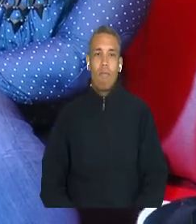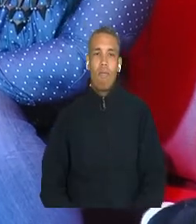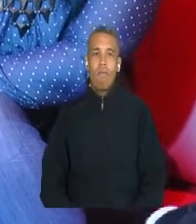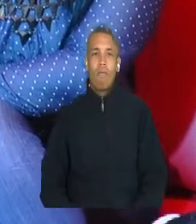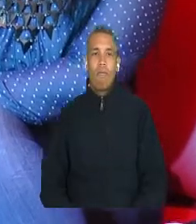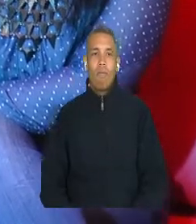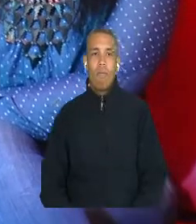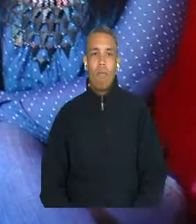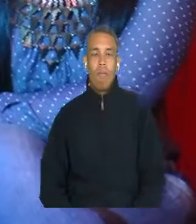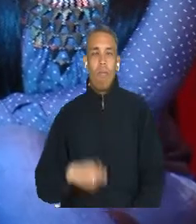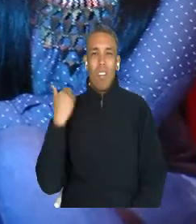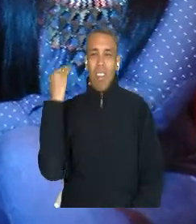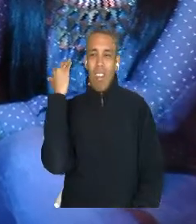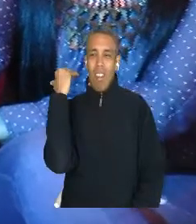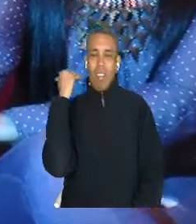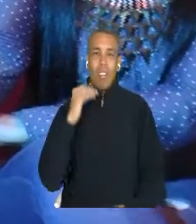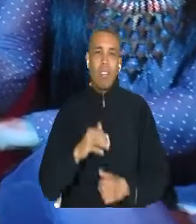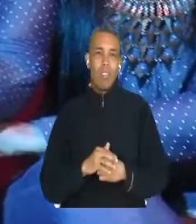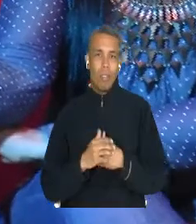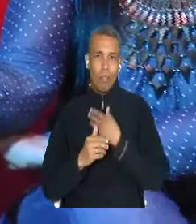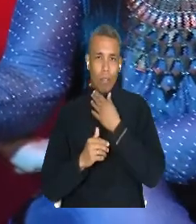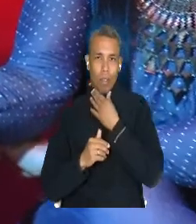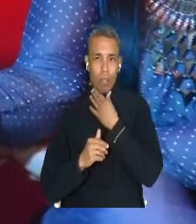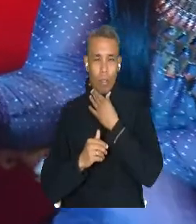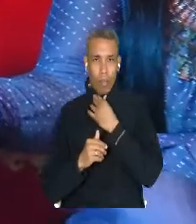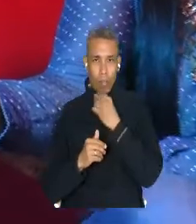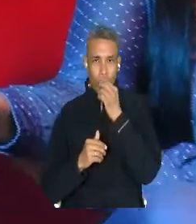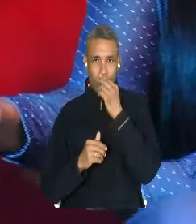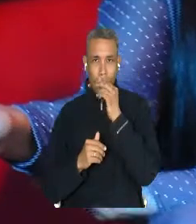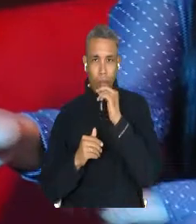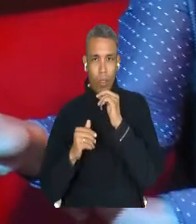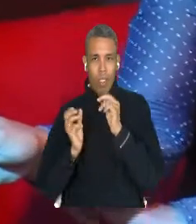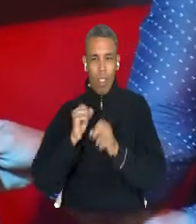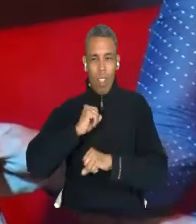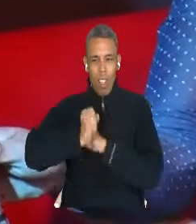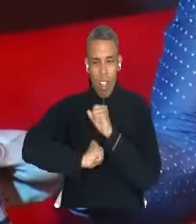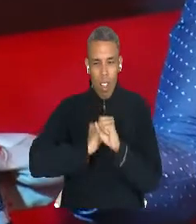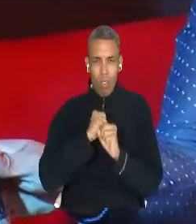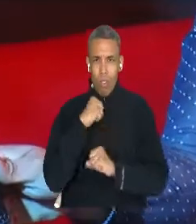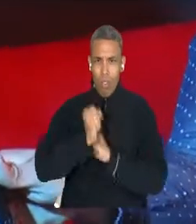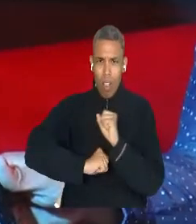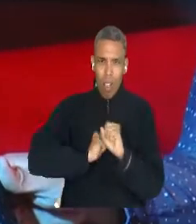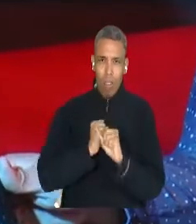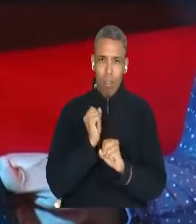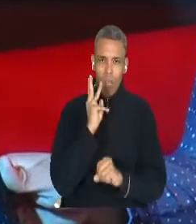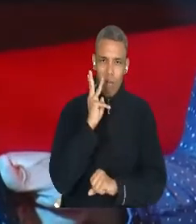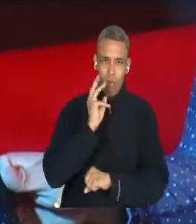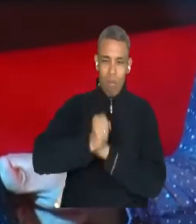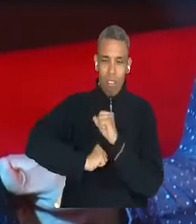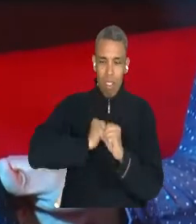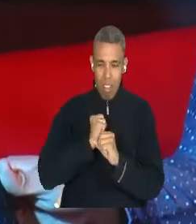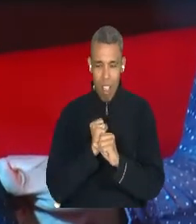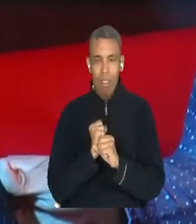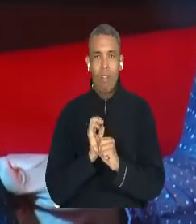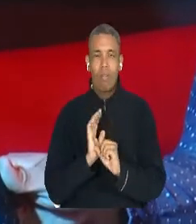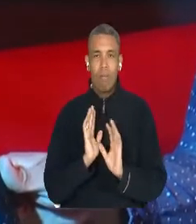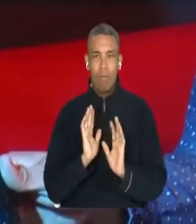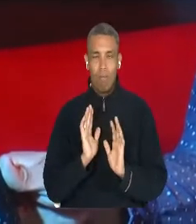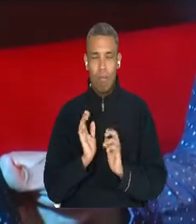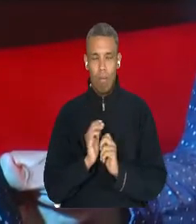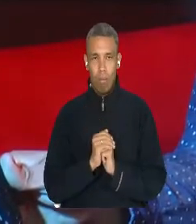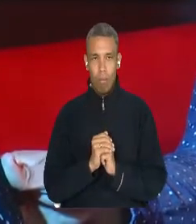ayer cumplimos ya nuestro tercer aniversario. Toda esta semana hemos estado